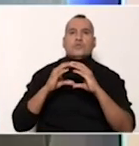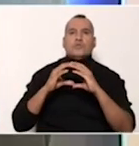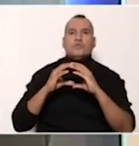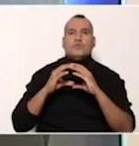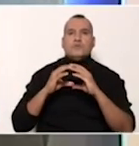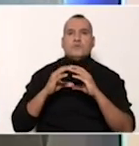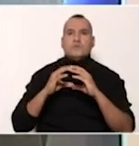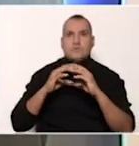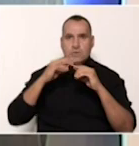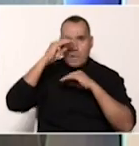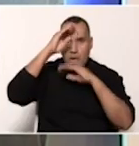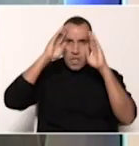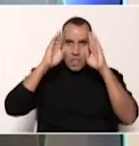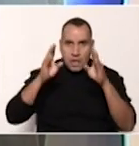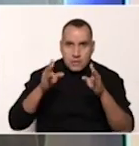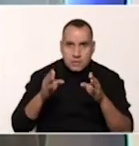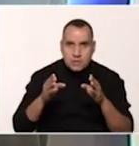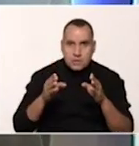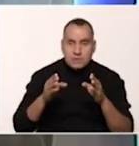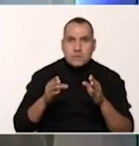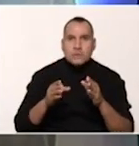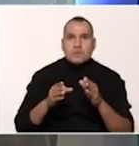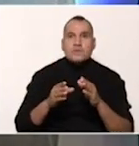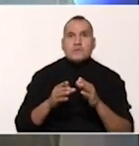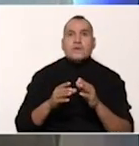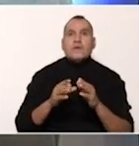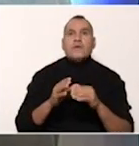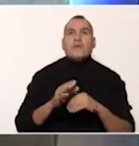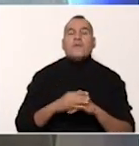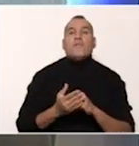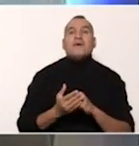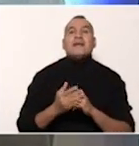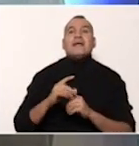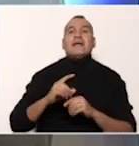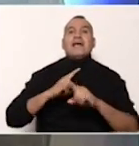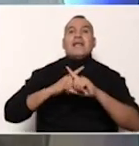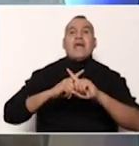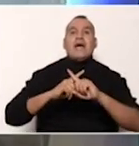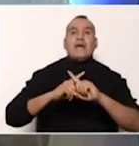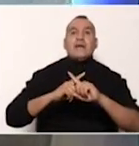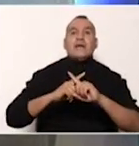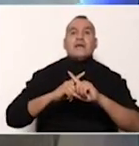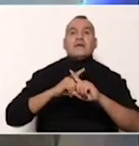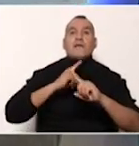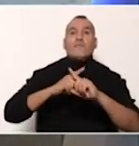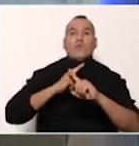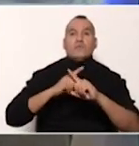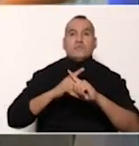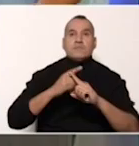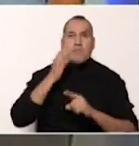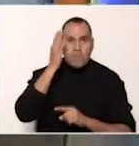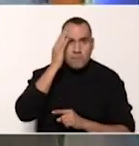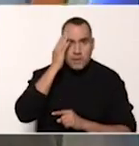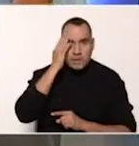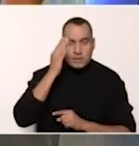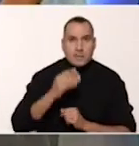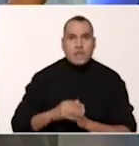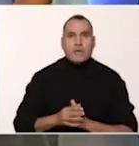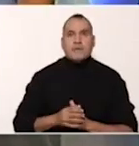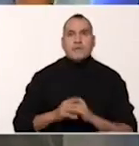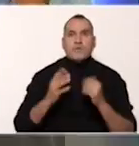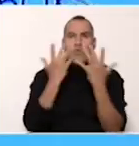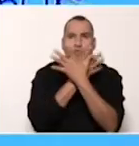variables. Presten atención porque las variables se proceden a multiplicar de esta forma para que no haya